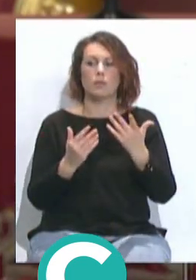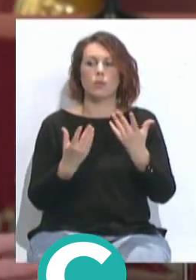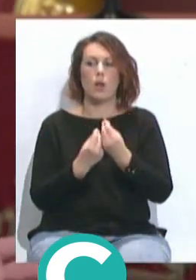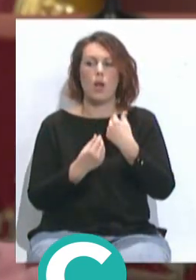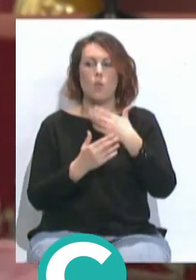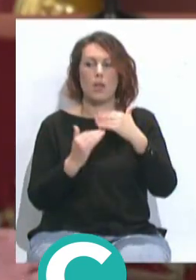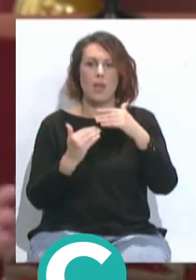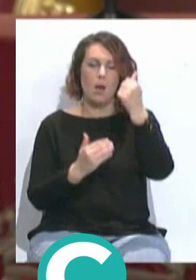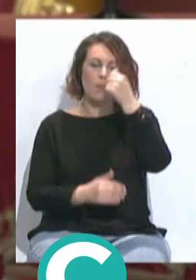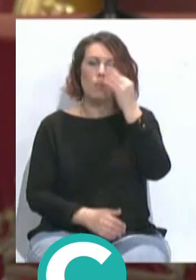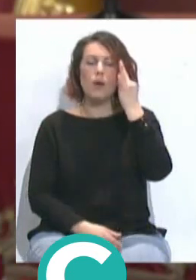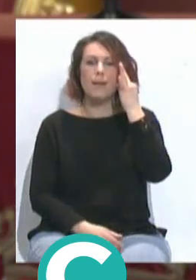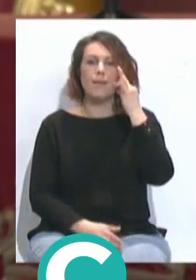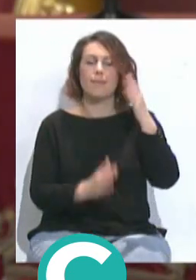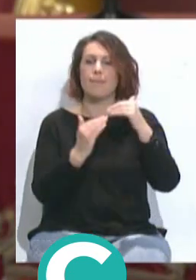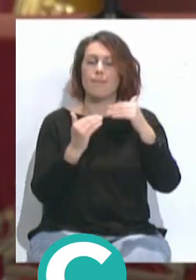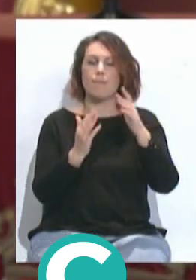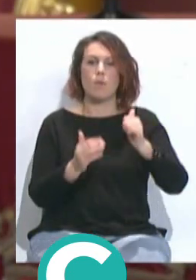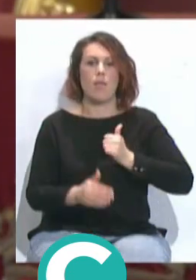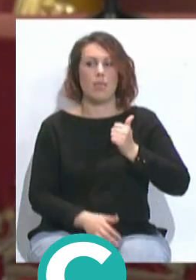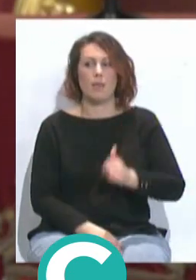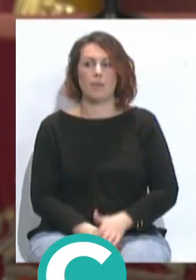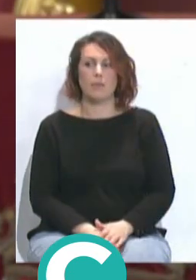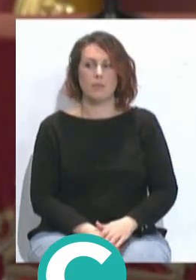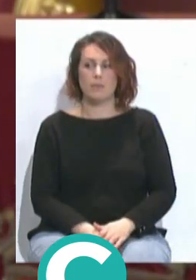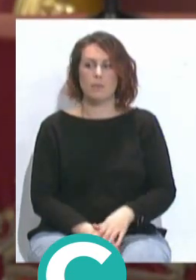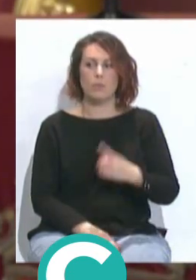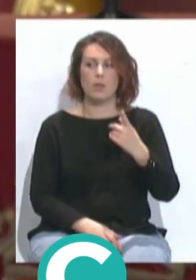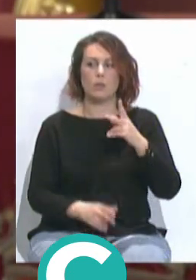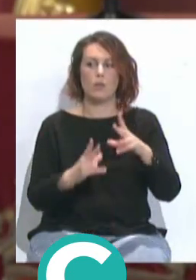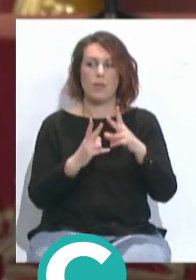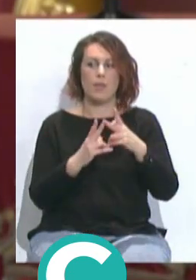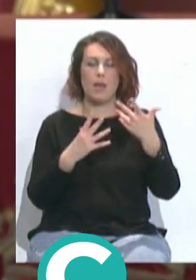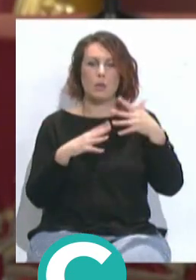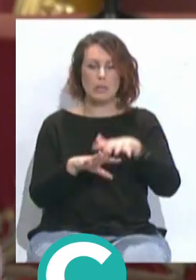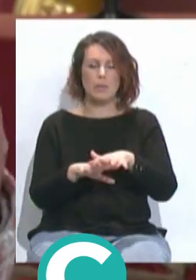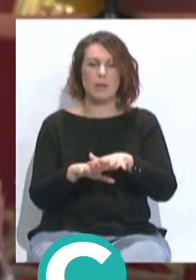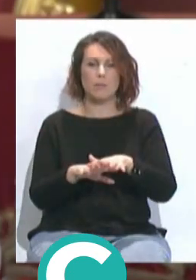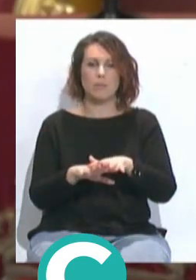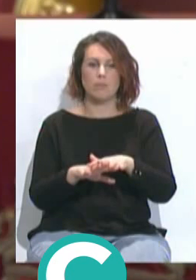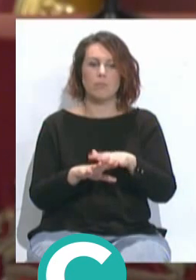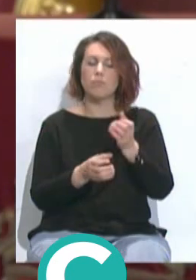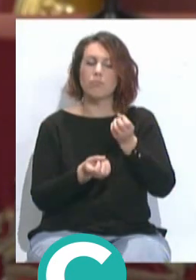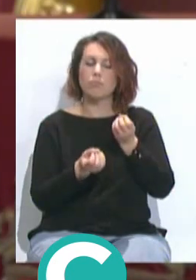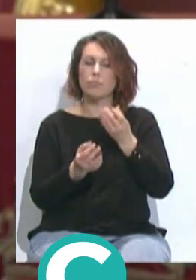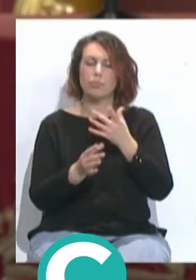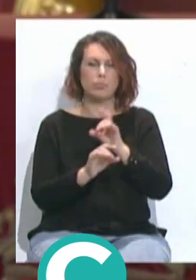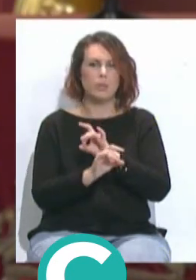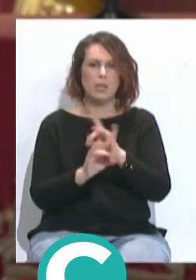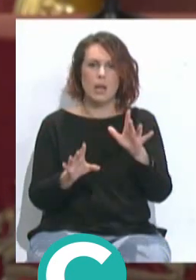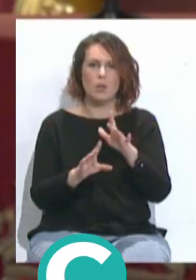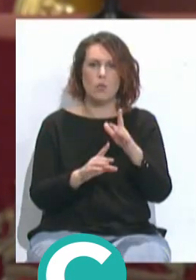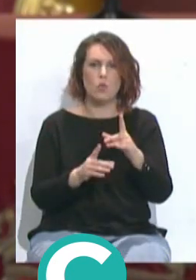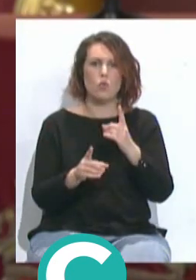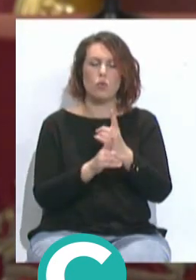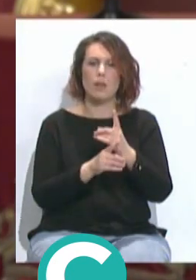igualdad entre mujeres y hombres con la igualdad de oportunidades con la una sociedad inclusiva manda un mensaje muy claro en